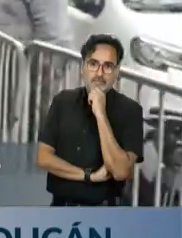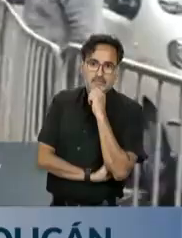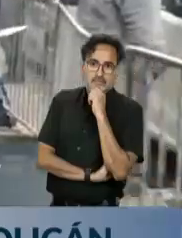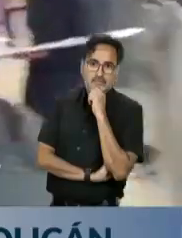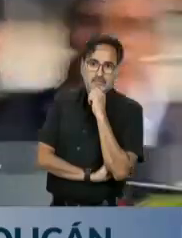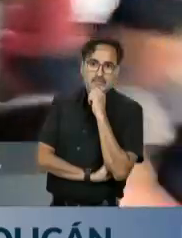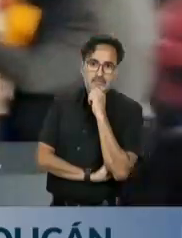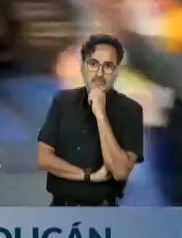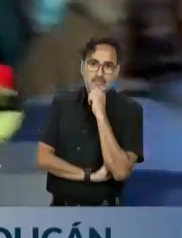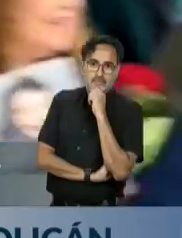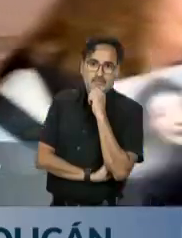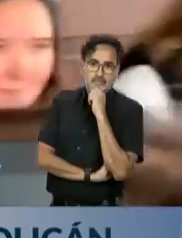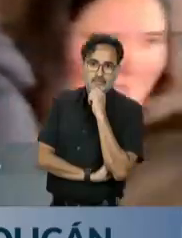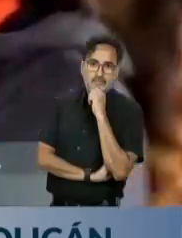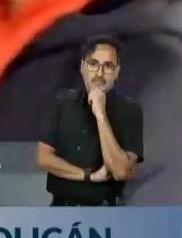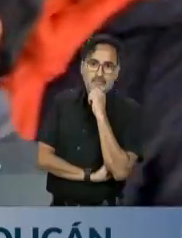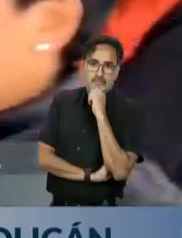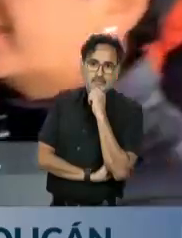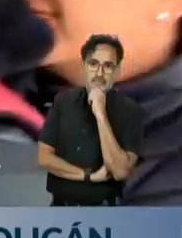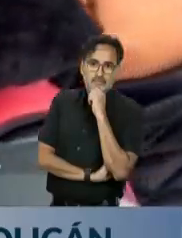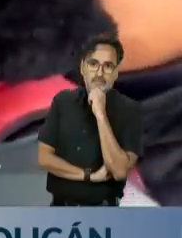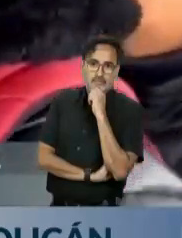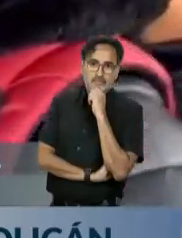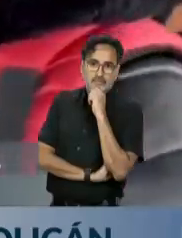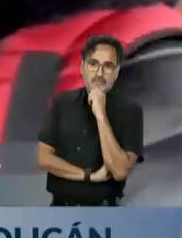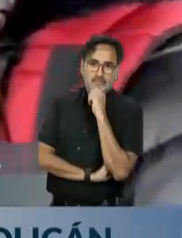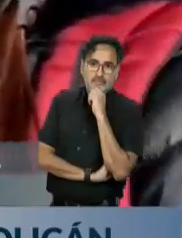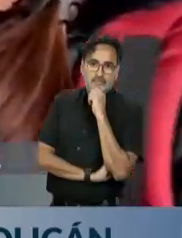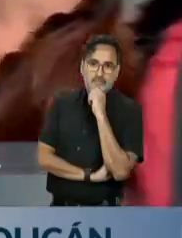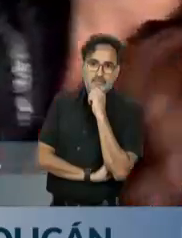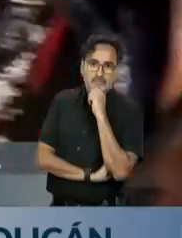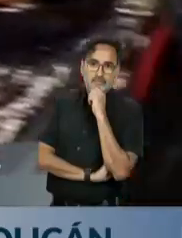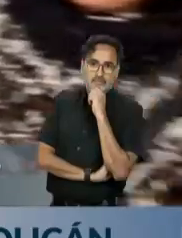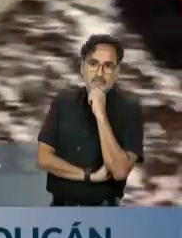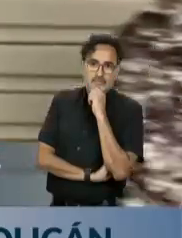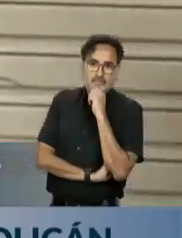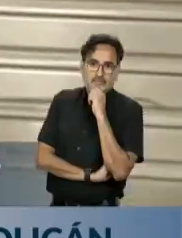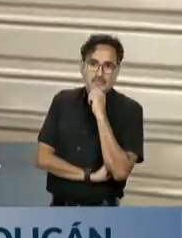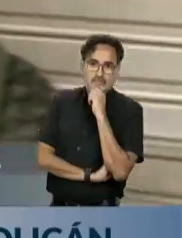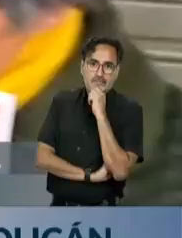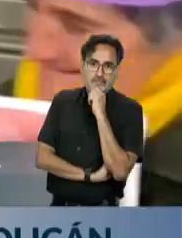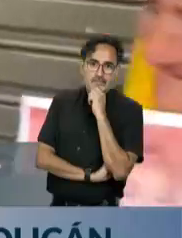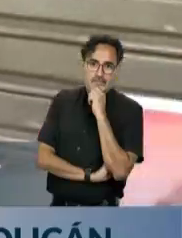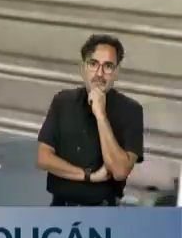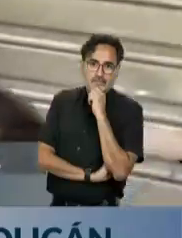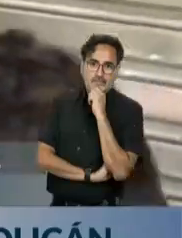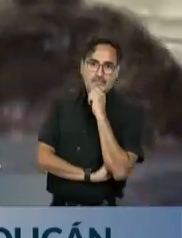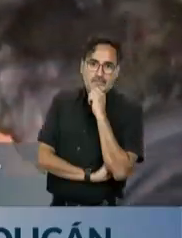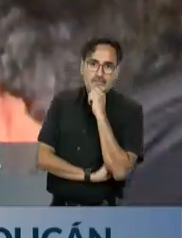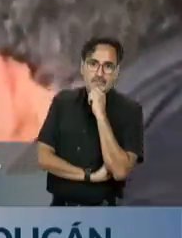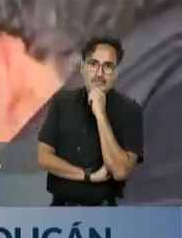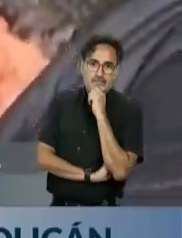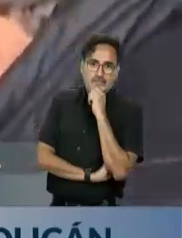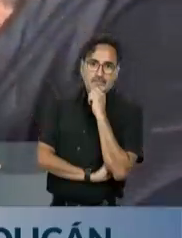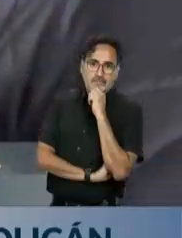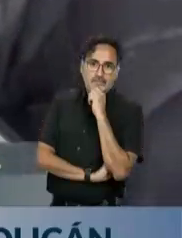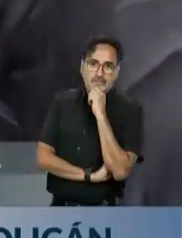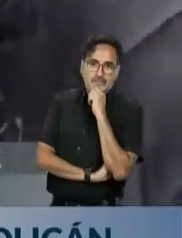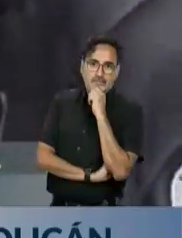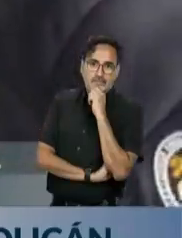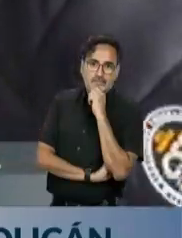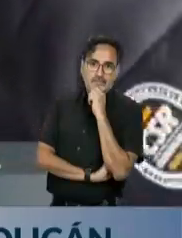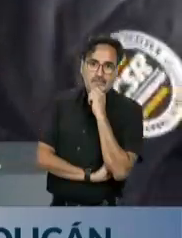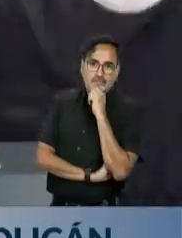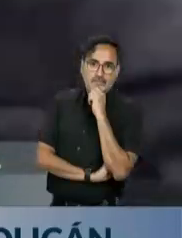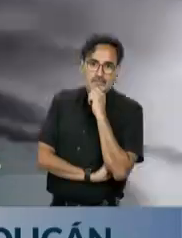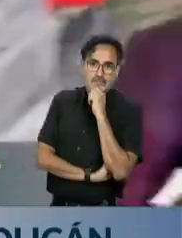Siempre vale la pena recordar su voz. En entrevista con Bio Bio a mediados de la década del 2000, Mireya Cecilia Ramona Pantoja Levy